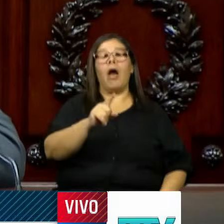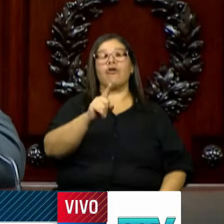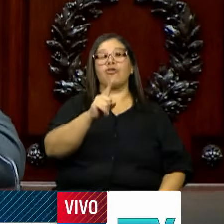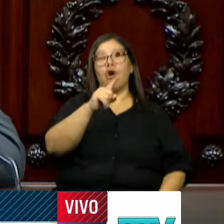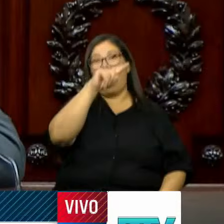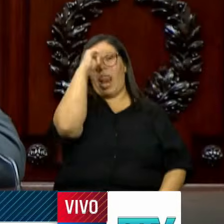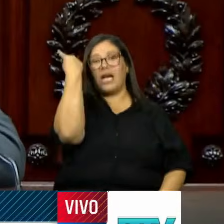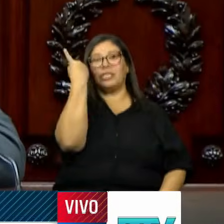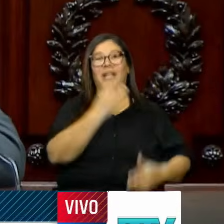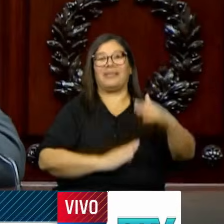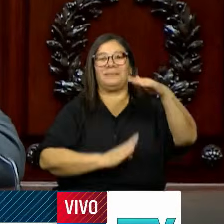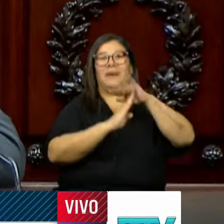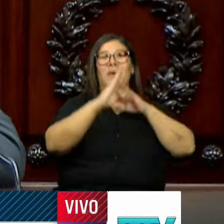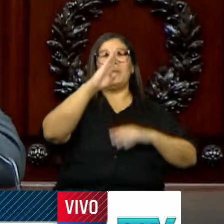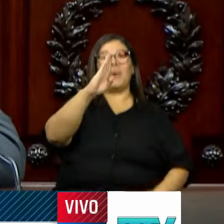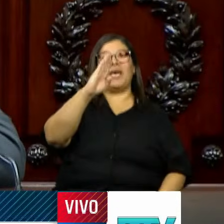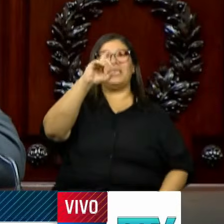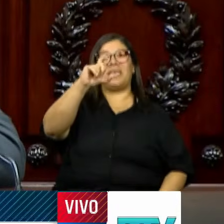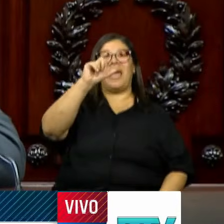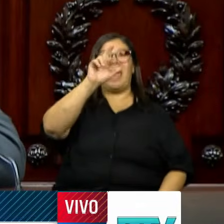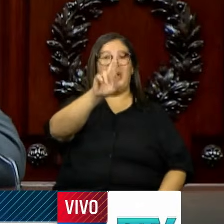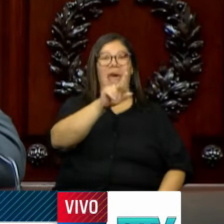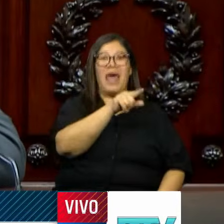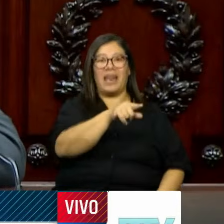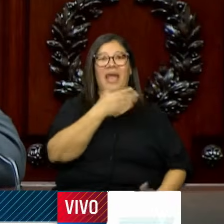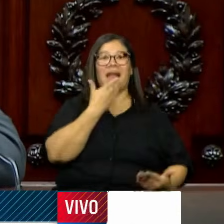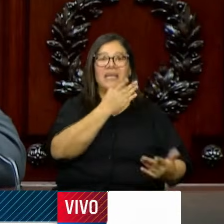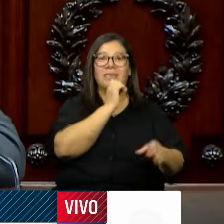se mantiene estable, sin necesidad